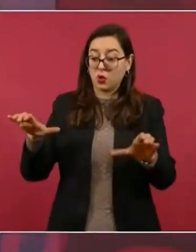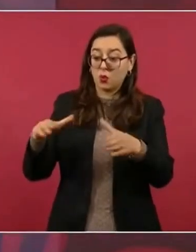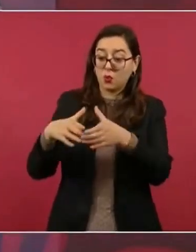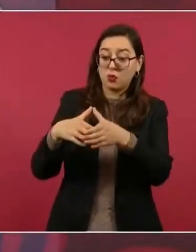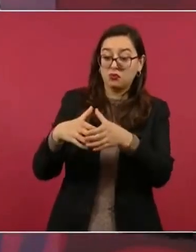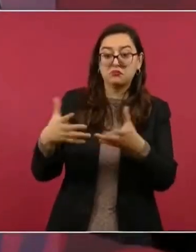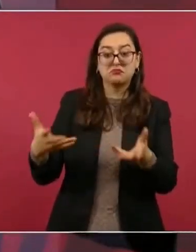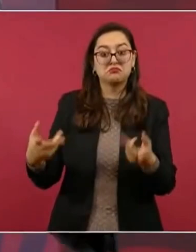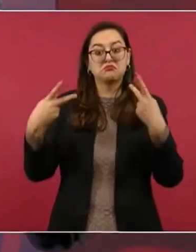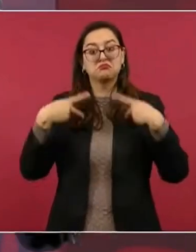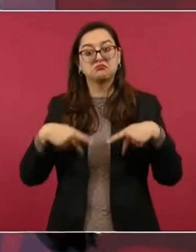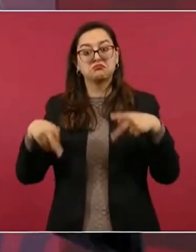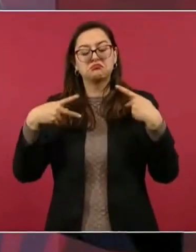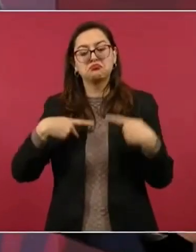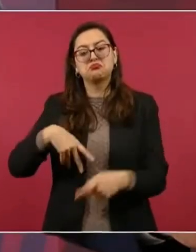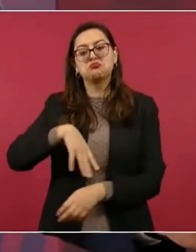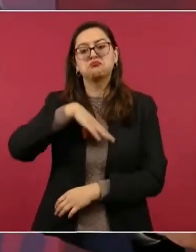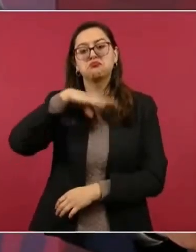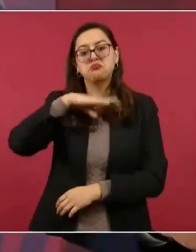que la gente no